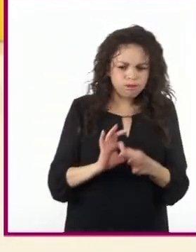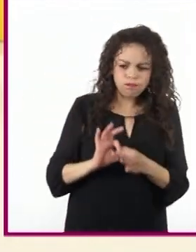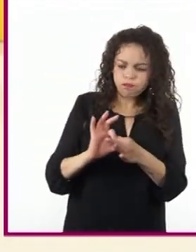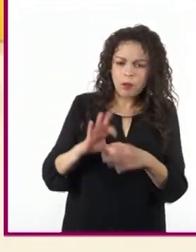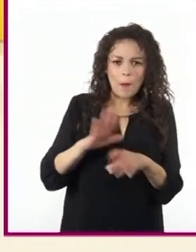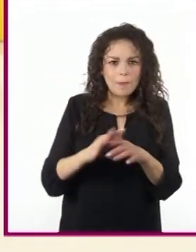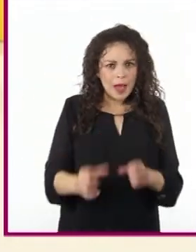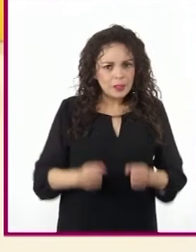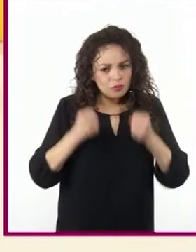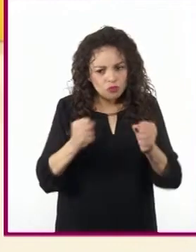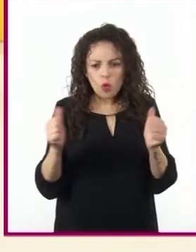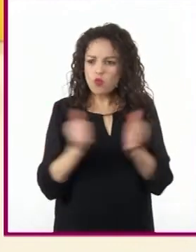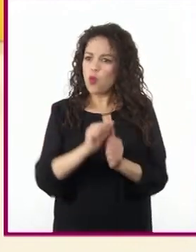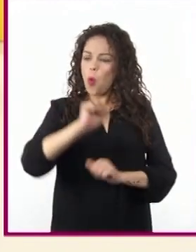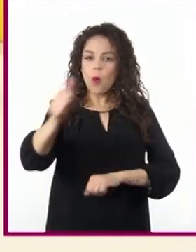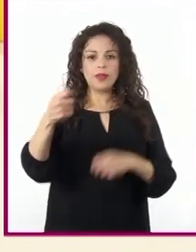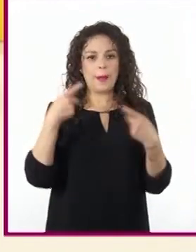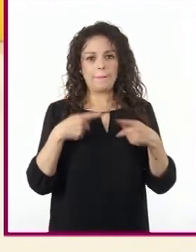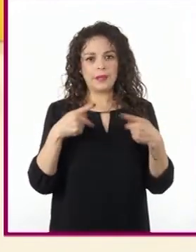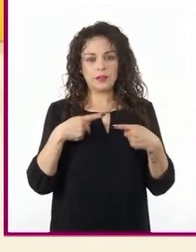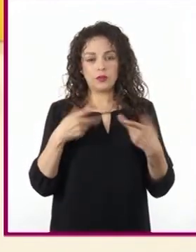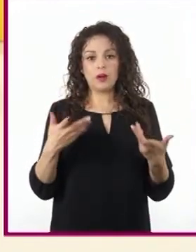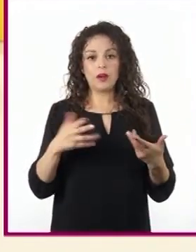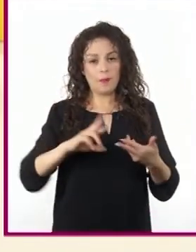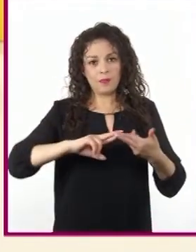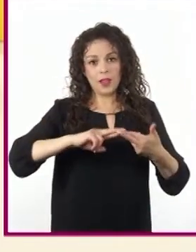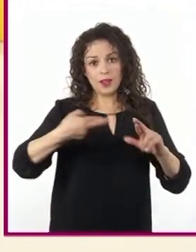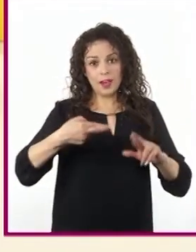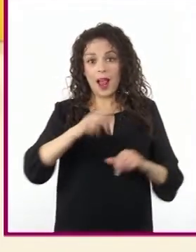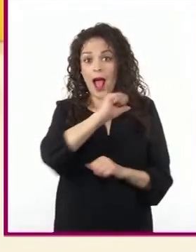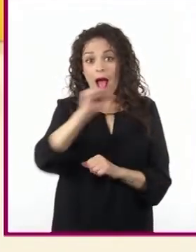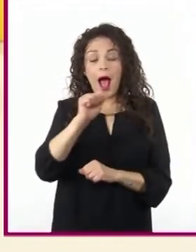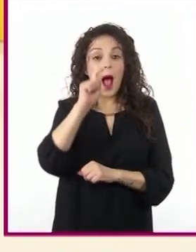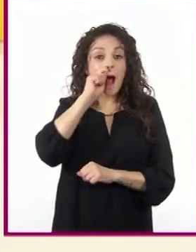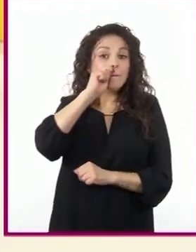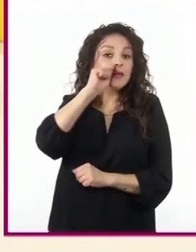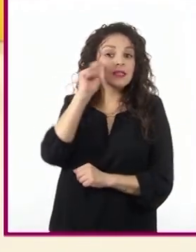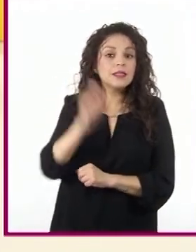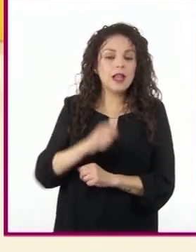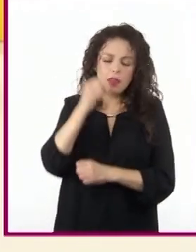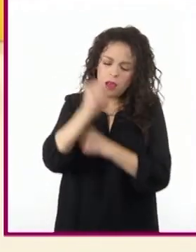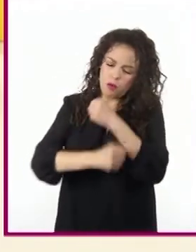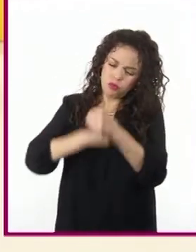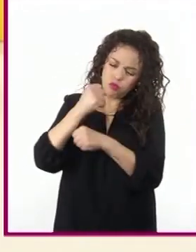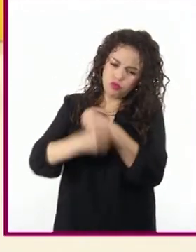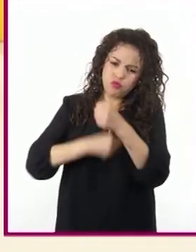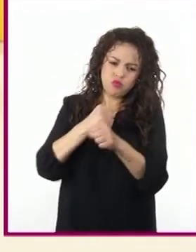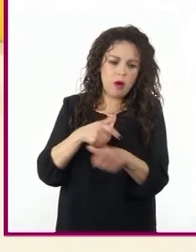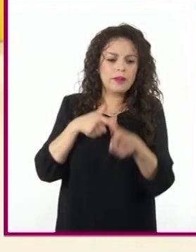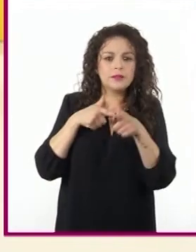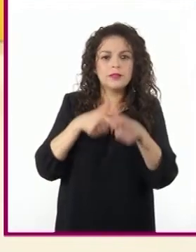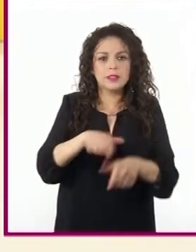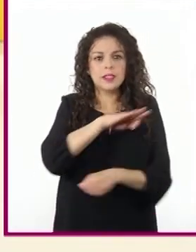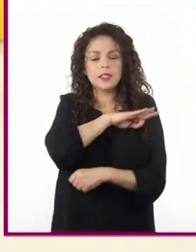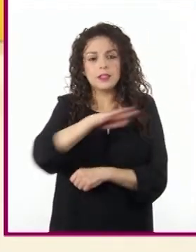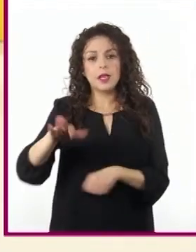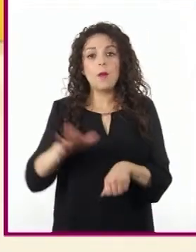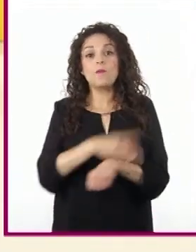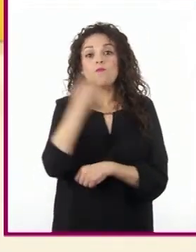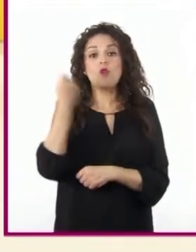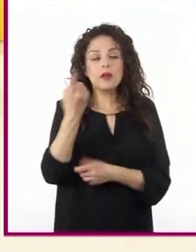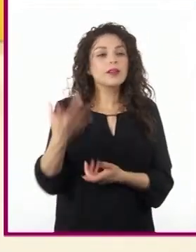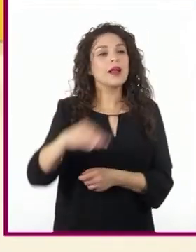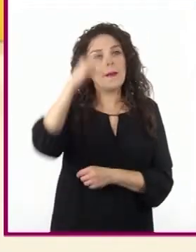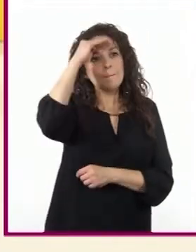personas, relaciones de amistad que perduran en el tiempo, ya que tienen la ventaja de coincidir en la forma de